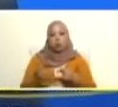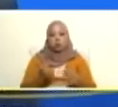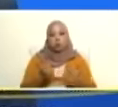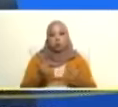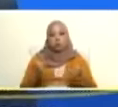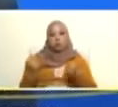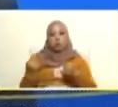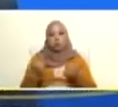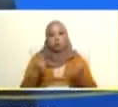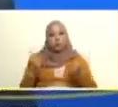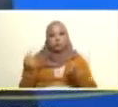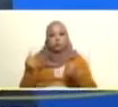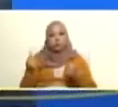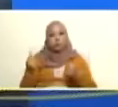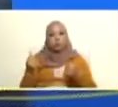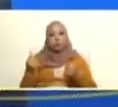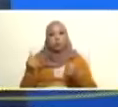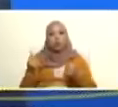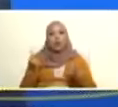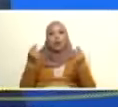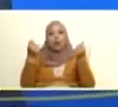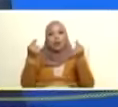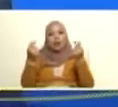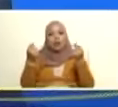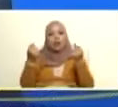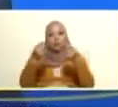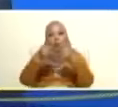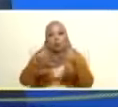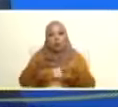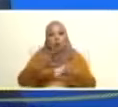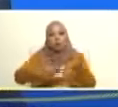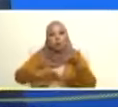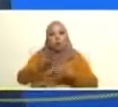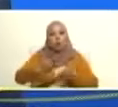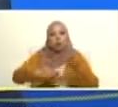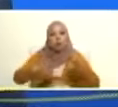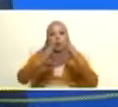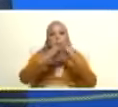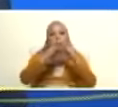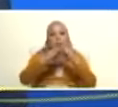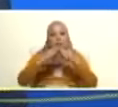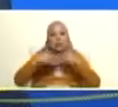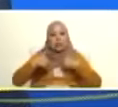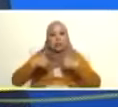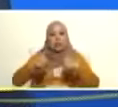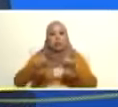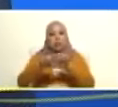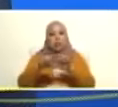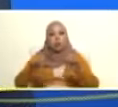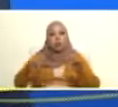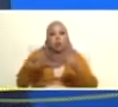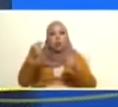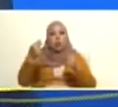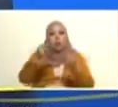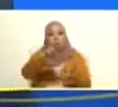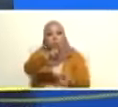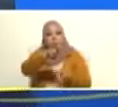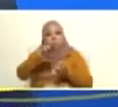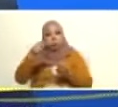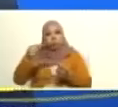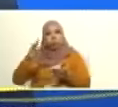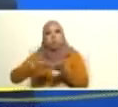Riqueza. Para que esa riqueza se distribuya y se convierta en vivienda, salud, educación, salarios,